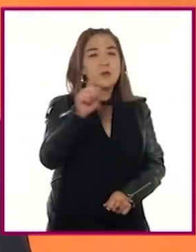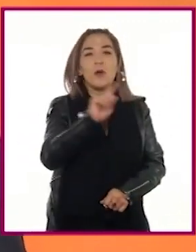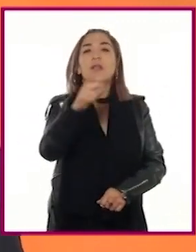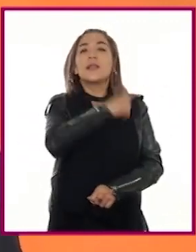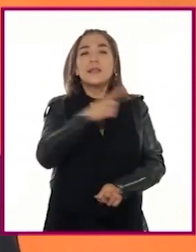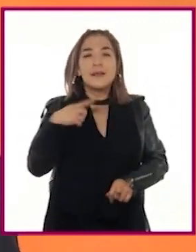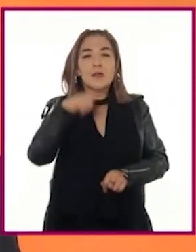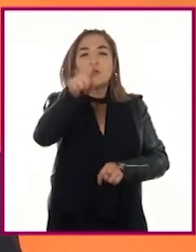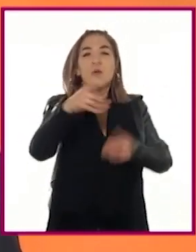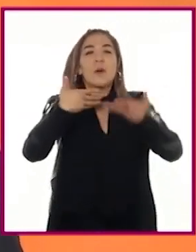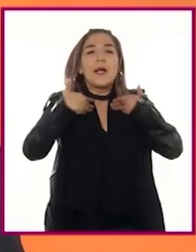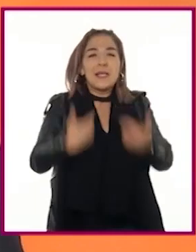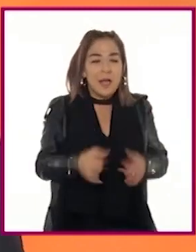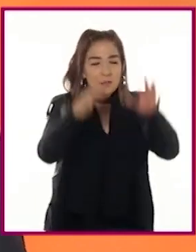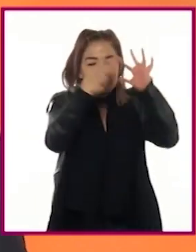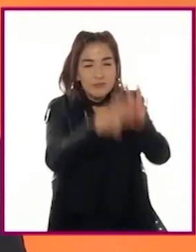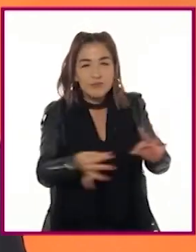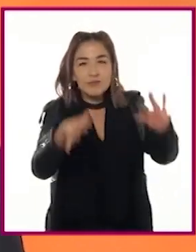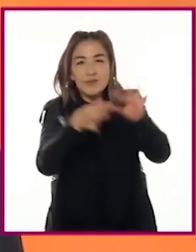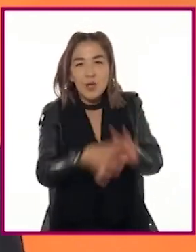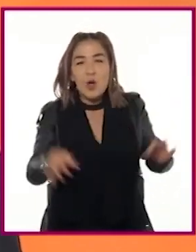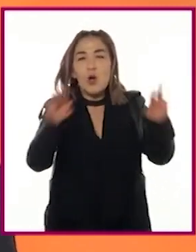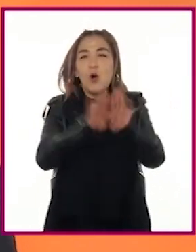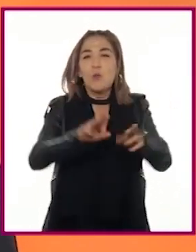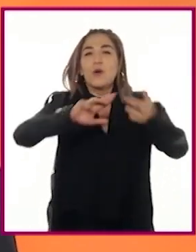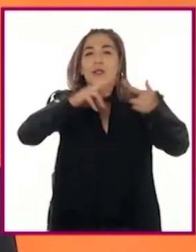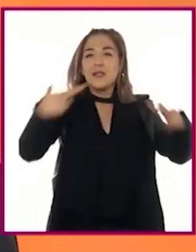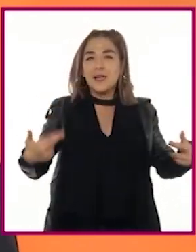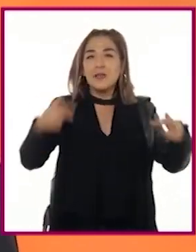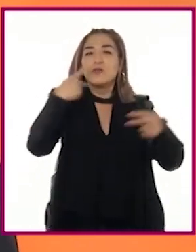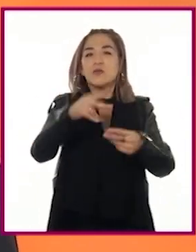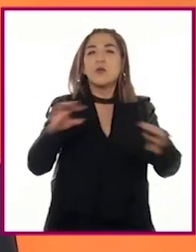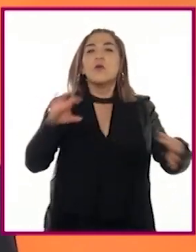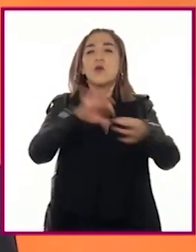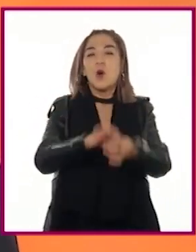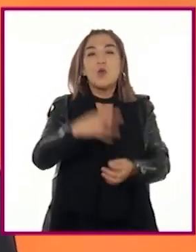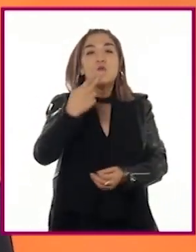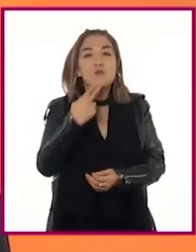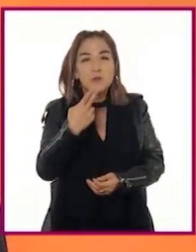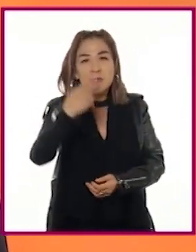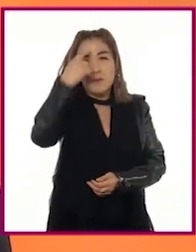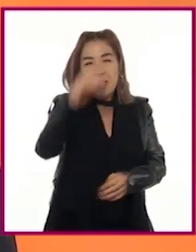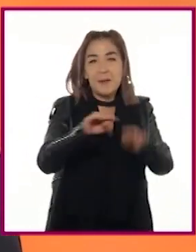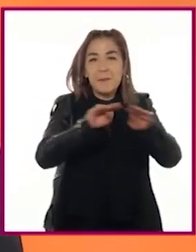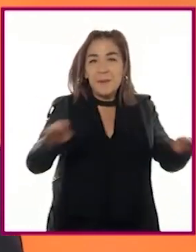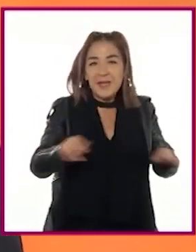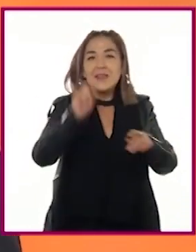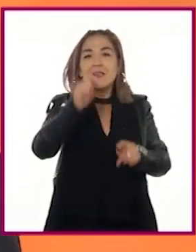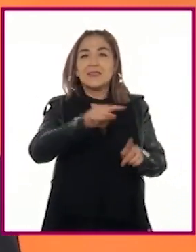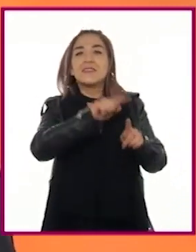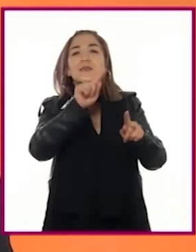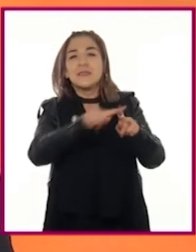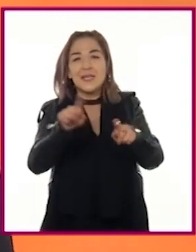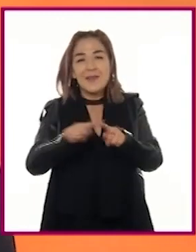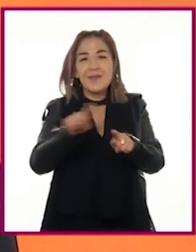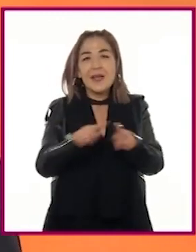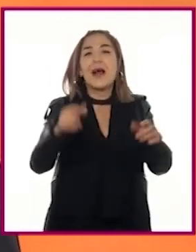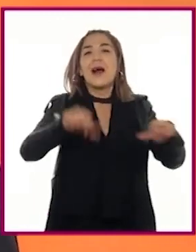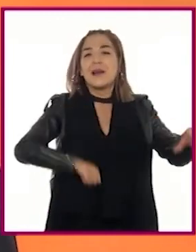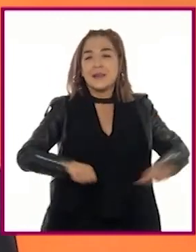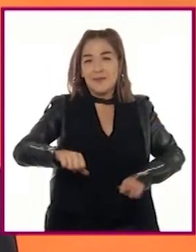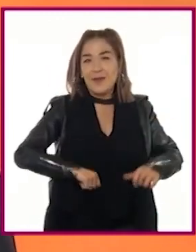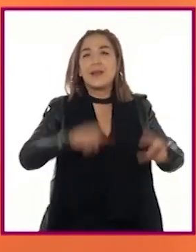de comprender los conceptos, su interrelación y su utilidad inmediata y potencial al resolver